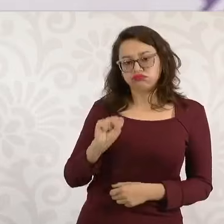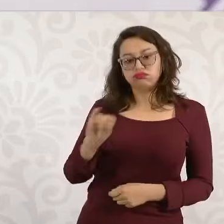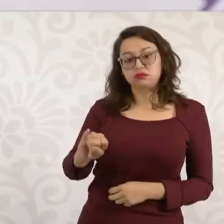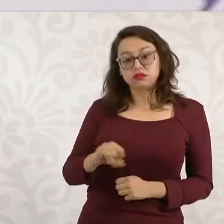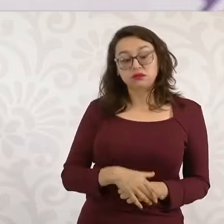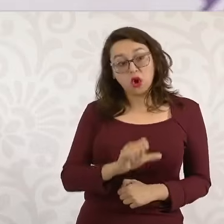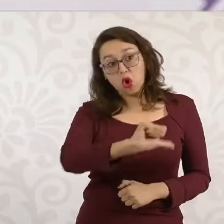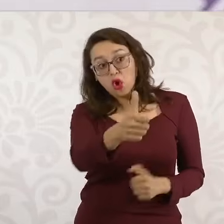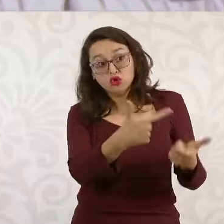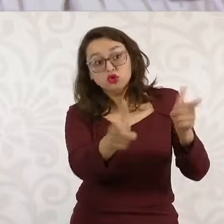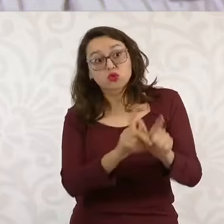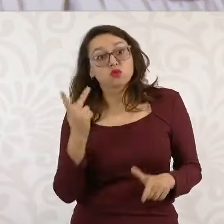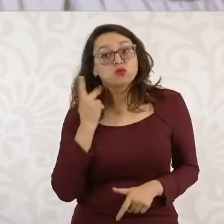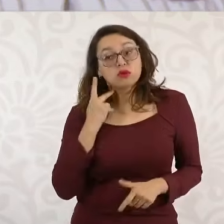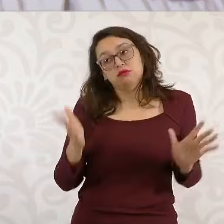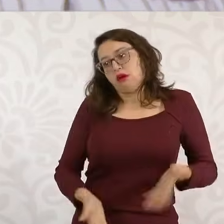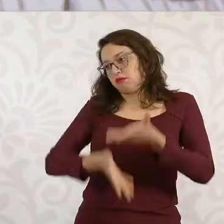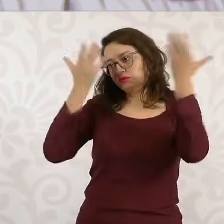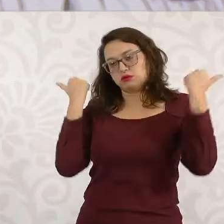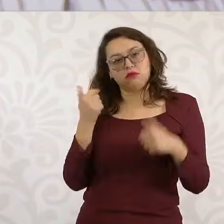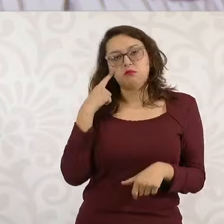Los demás, pues no sé, ellos tienen que decir.